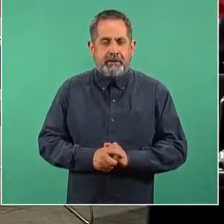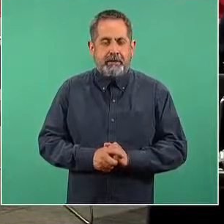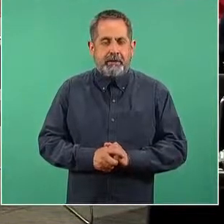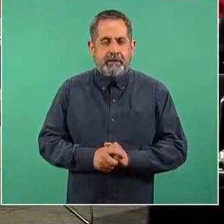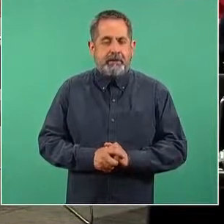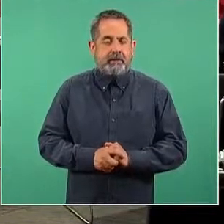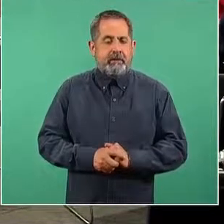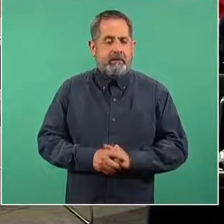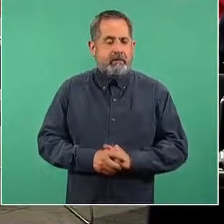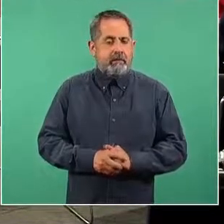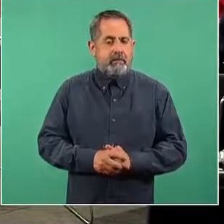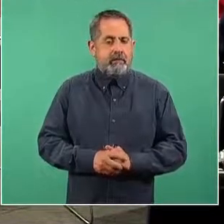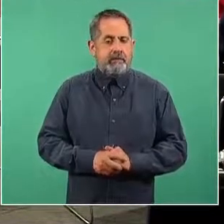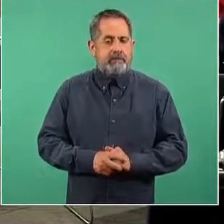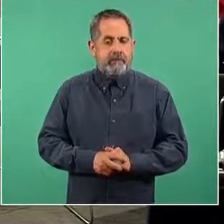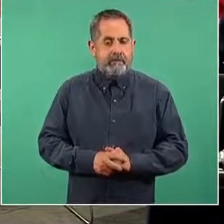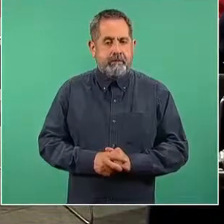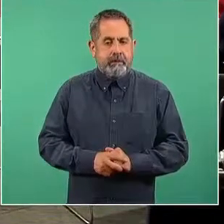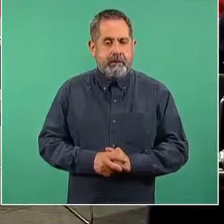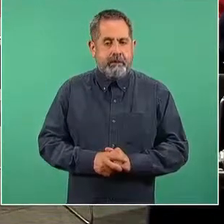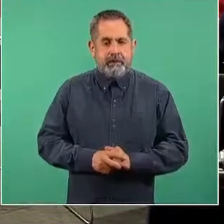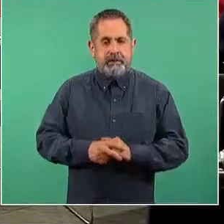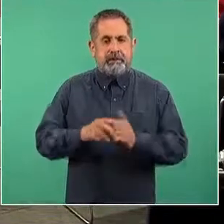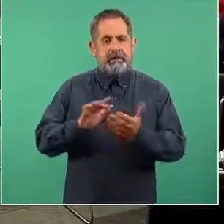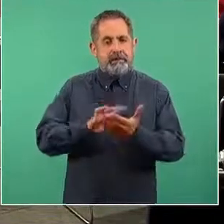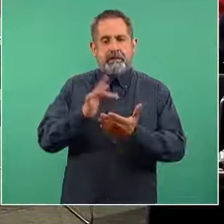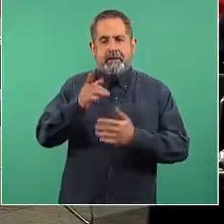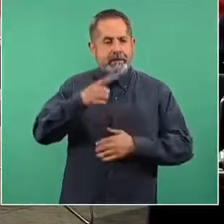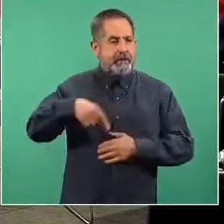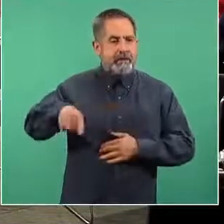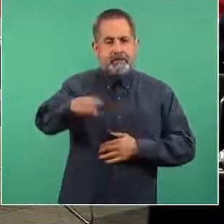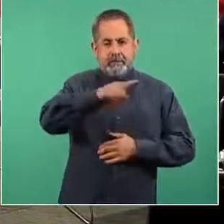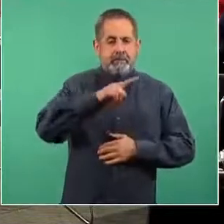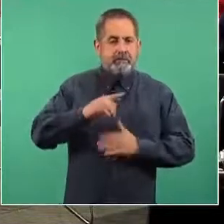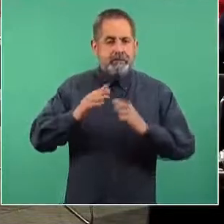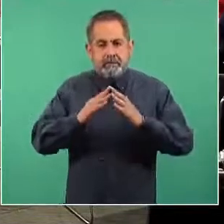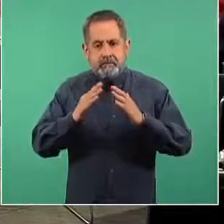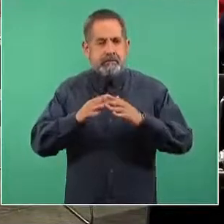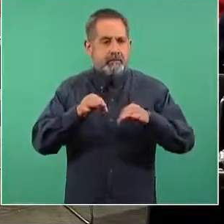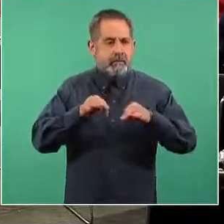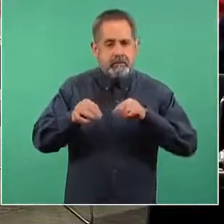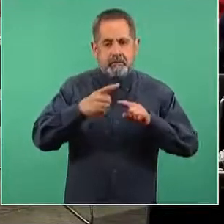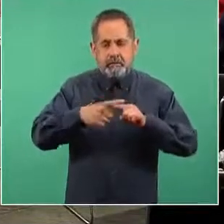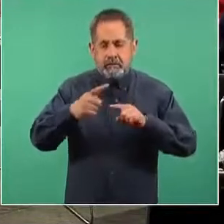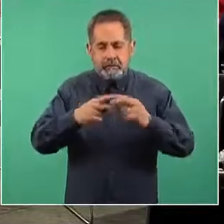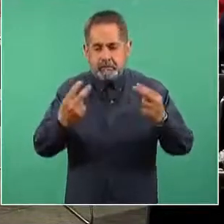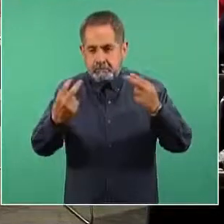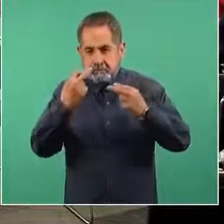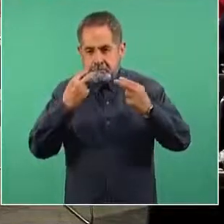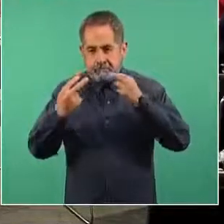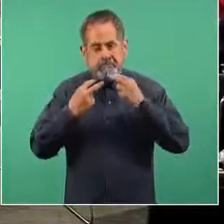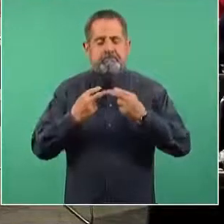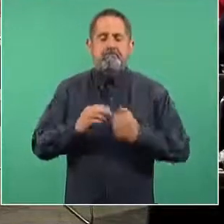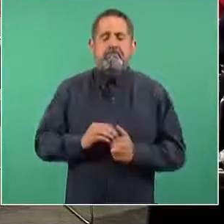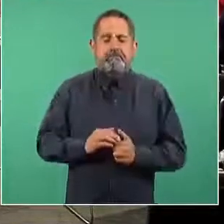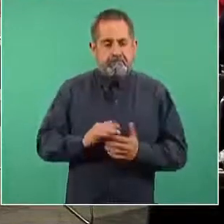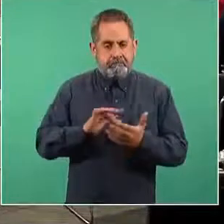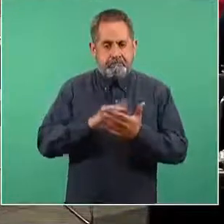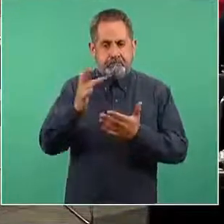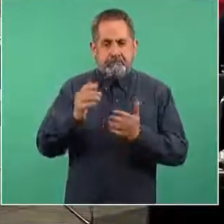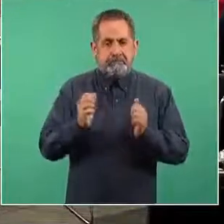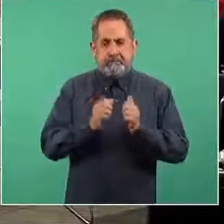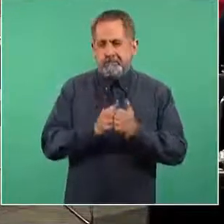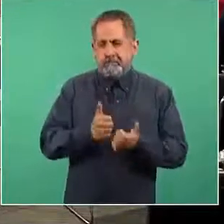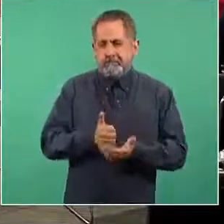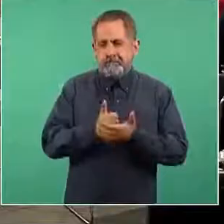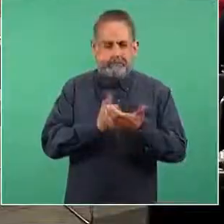nos sintonizan desde sus hogares, trabajos, la vía pública, donde tengan acceso obviamente a una herramienta que les